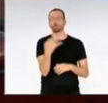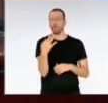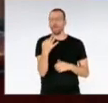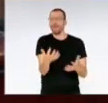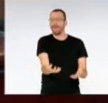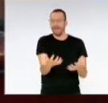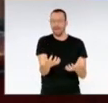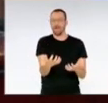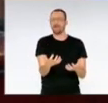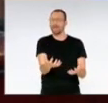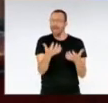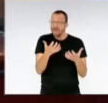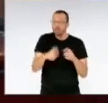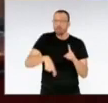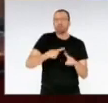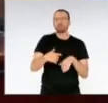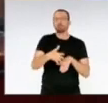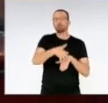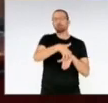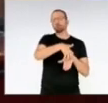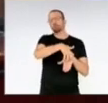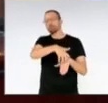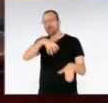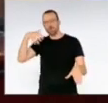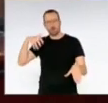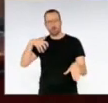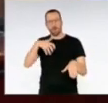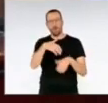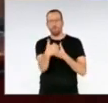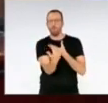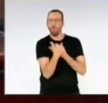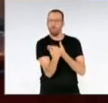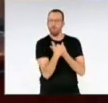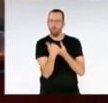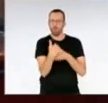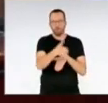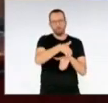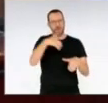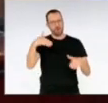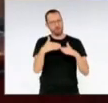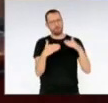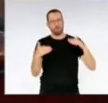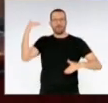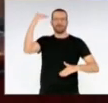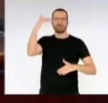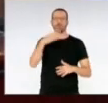sino ganar con una suficiente ventaja para poder